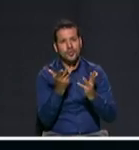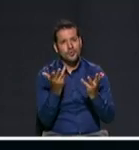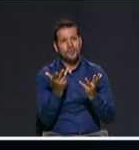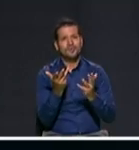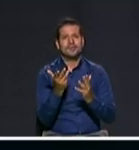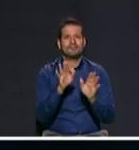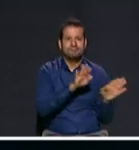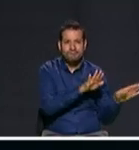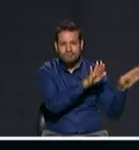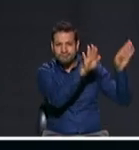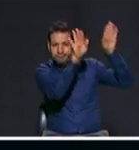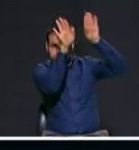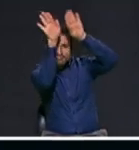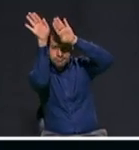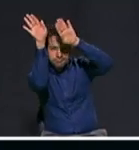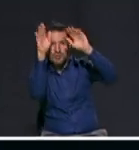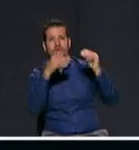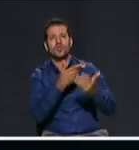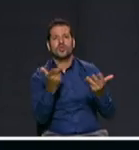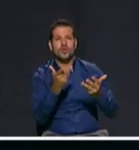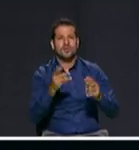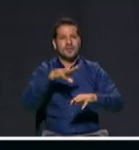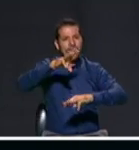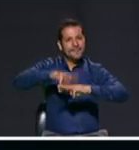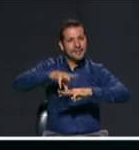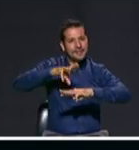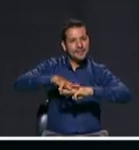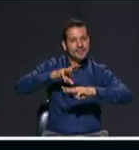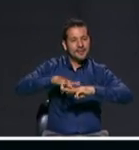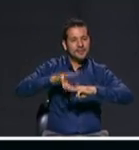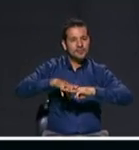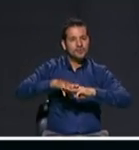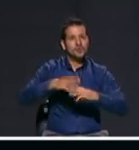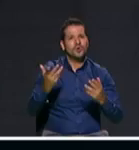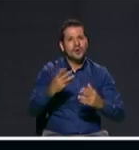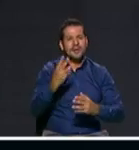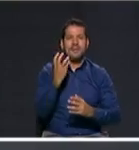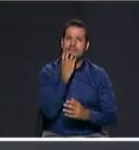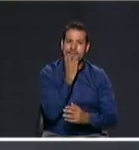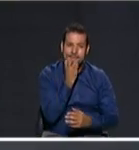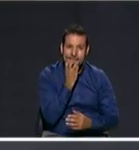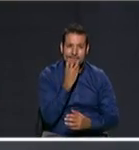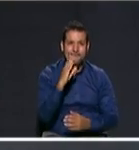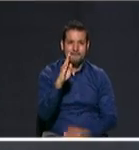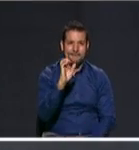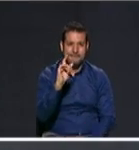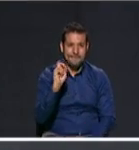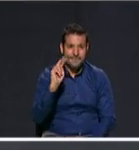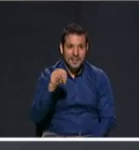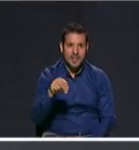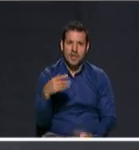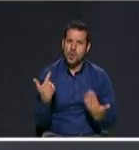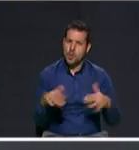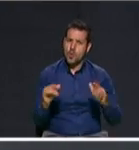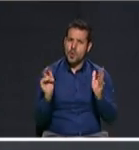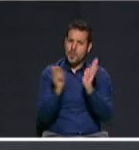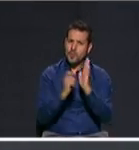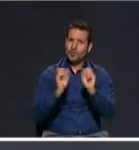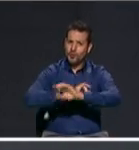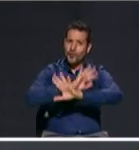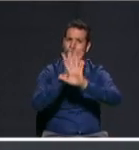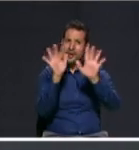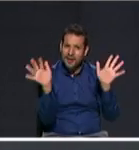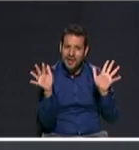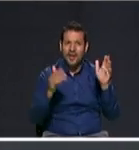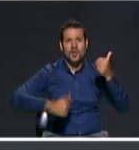hotel obviamente en plaza mayor y el sabor no entonces empleo con infraestructura me queda claro como escenarios de